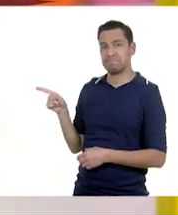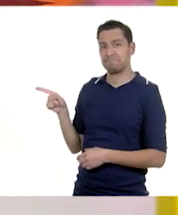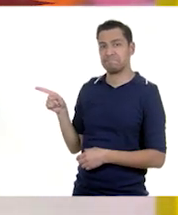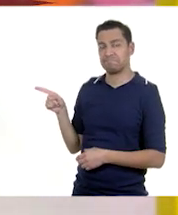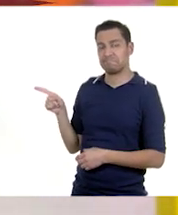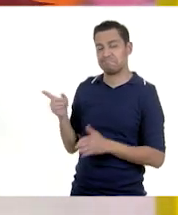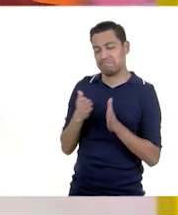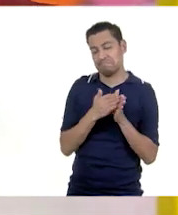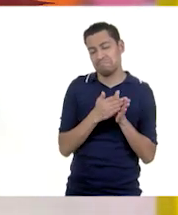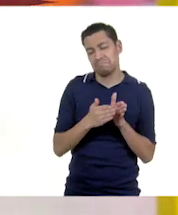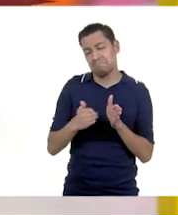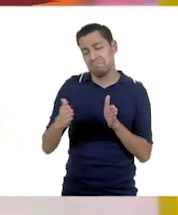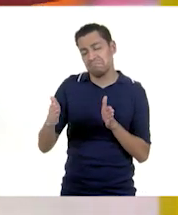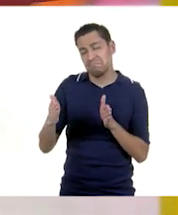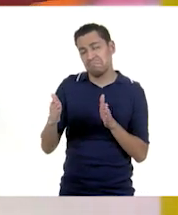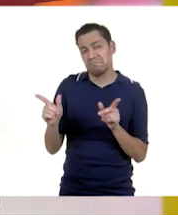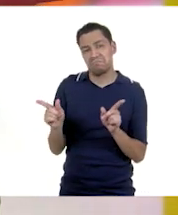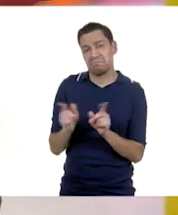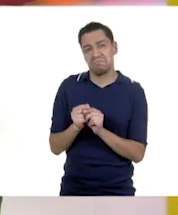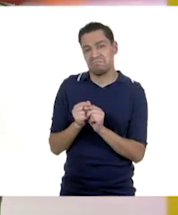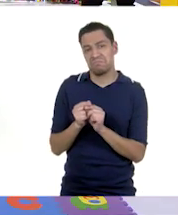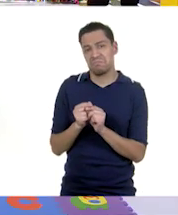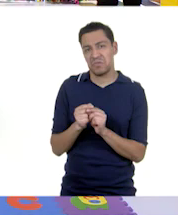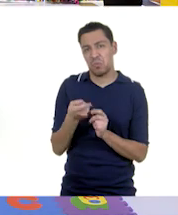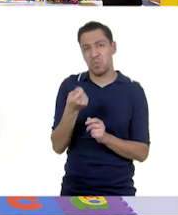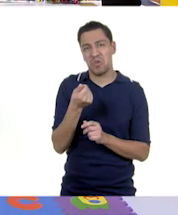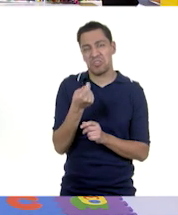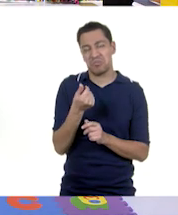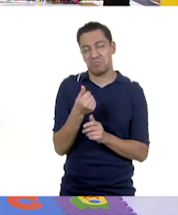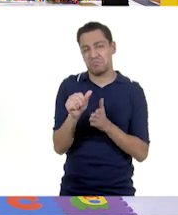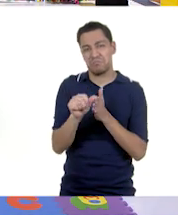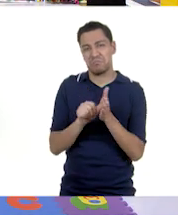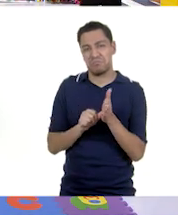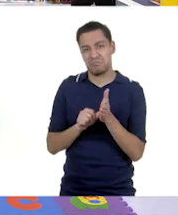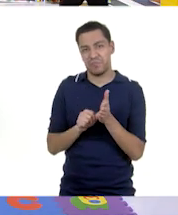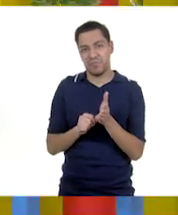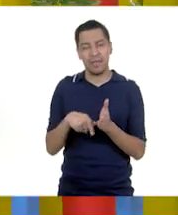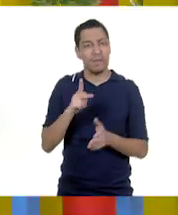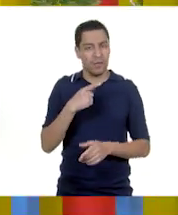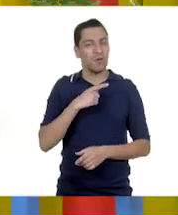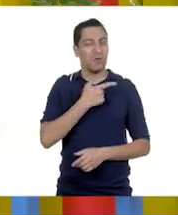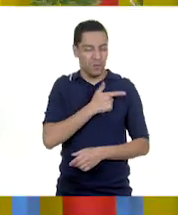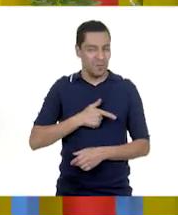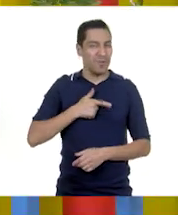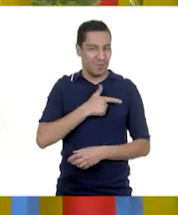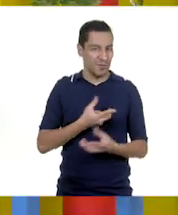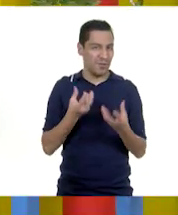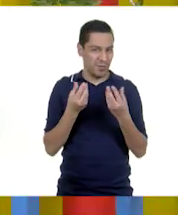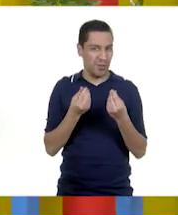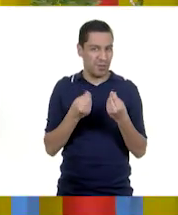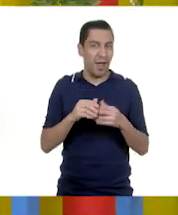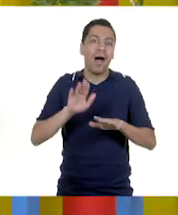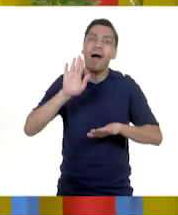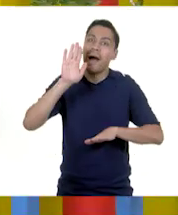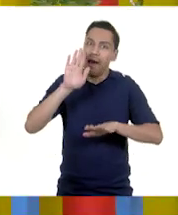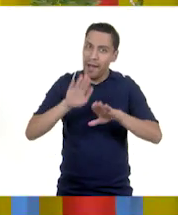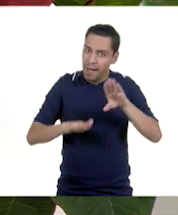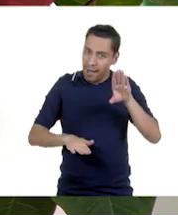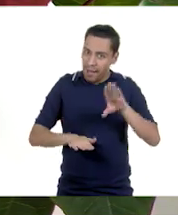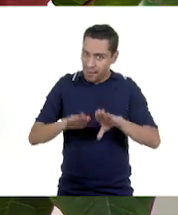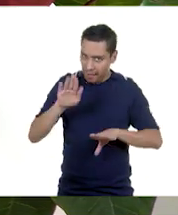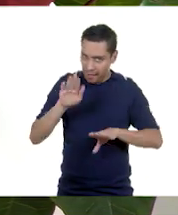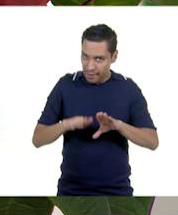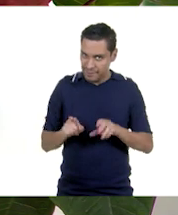una época del año o a una estación. Así es. Pero muy bien. La disfruto mucho, aunque se han dado casos en donde las